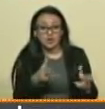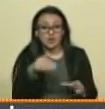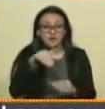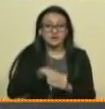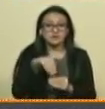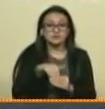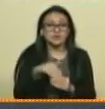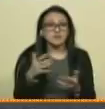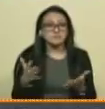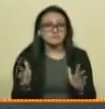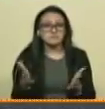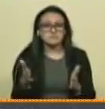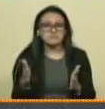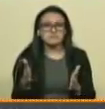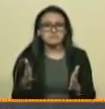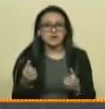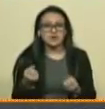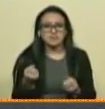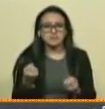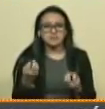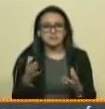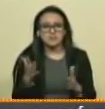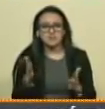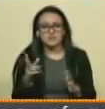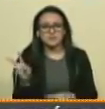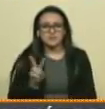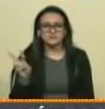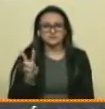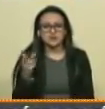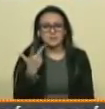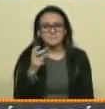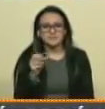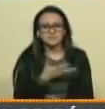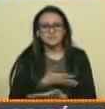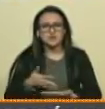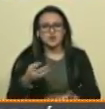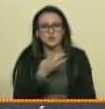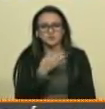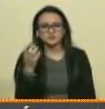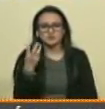hemos alcanzado un número de electores venezolanos de